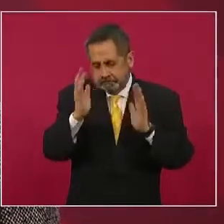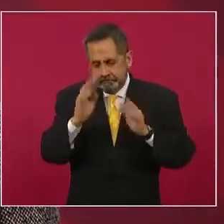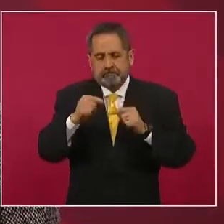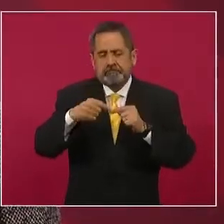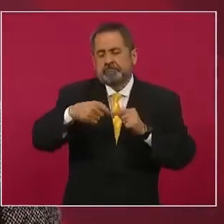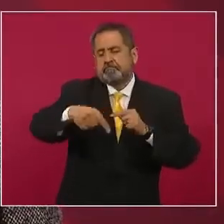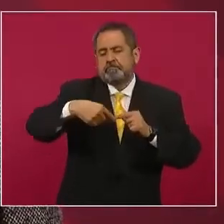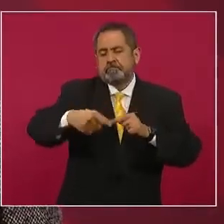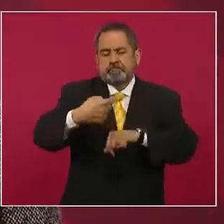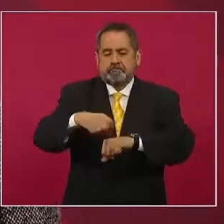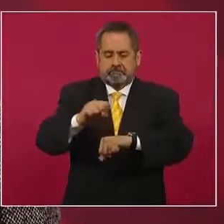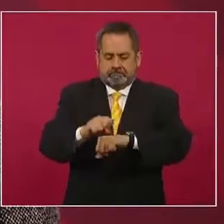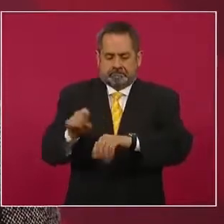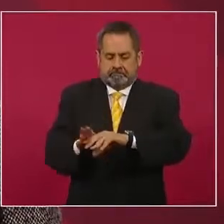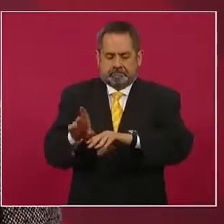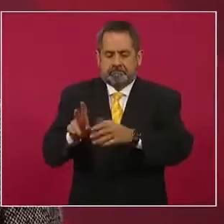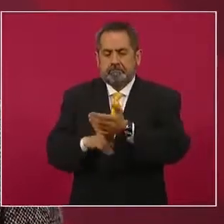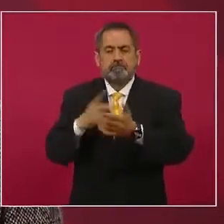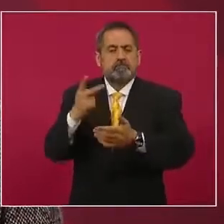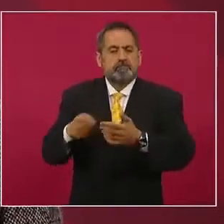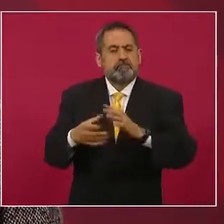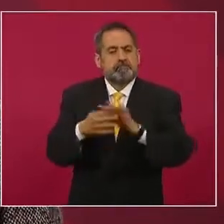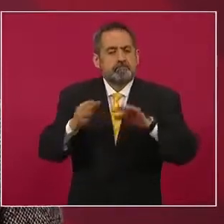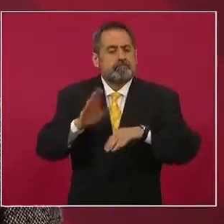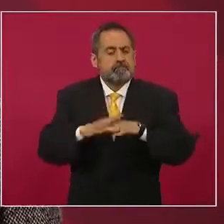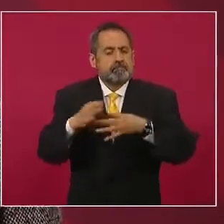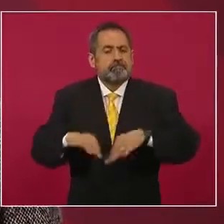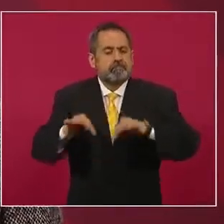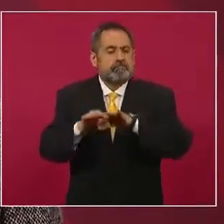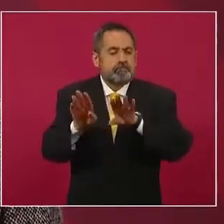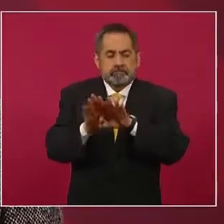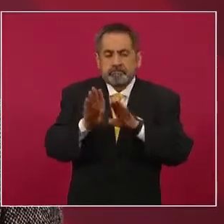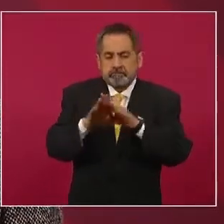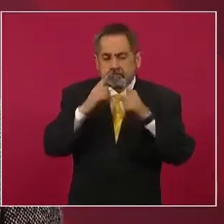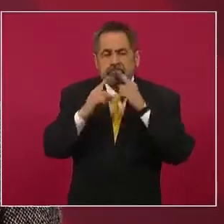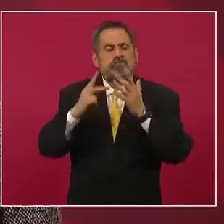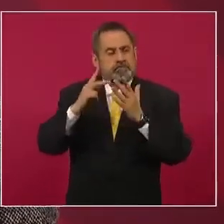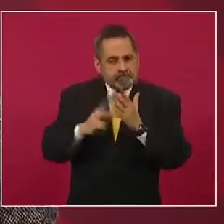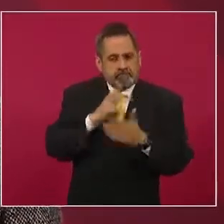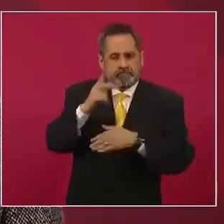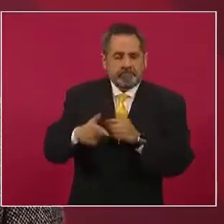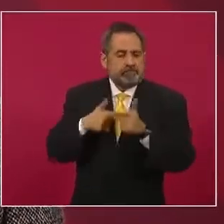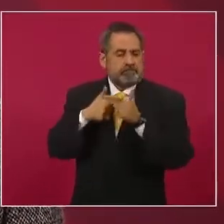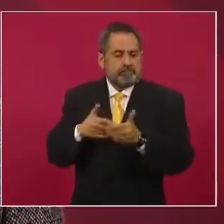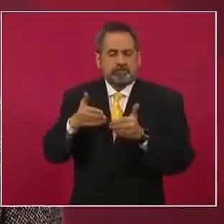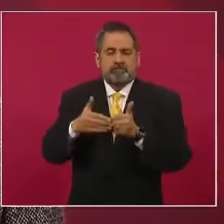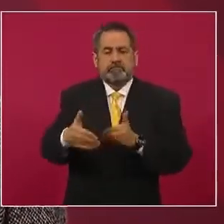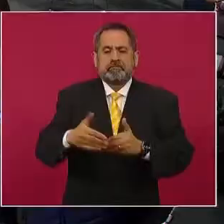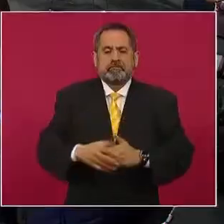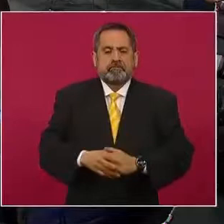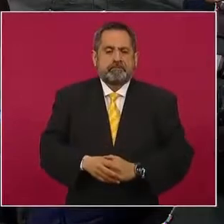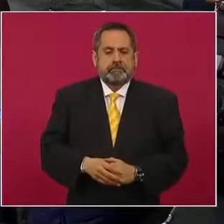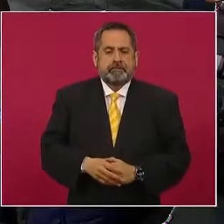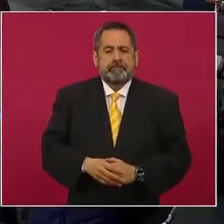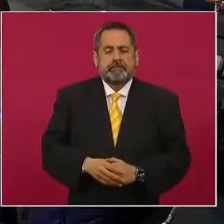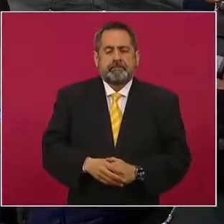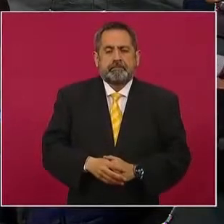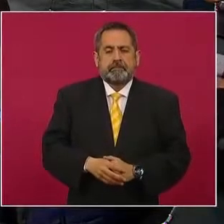pocas semanas vamos a tener ya más claridad en que esto vuelve a la normalidad.